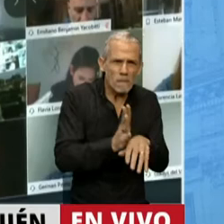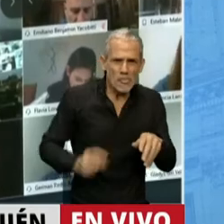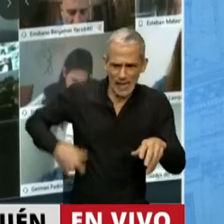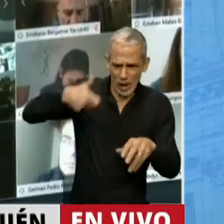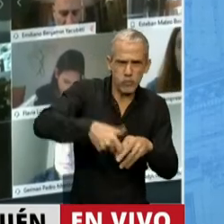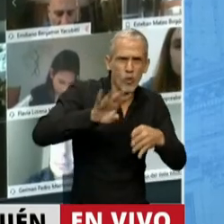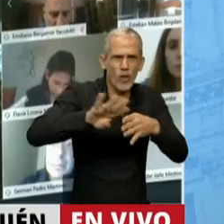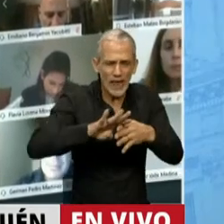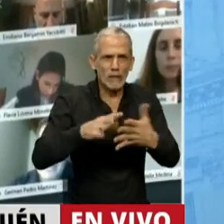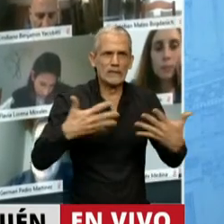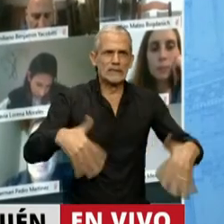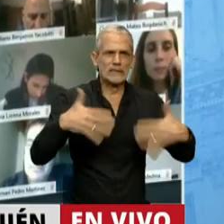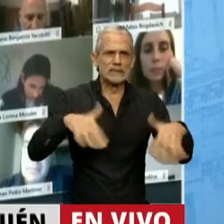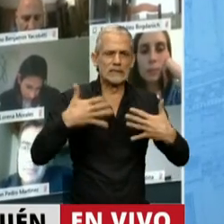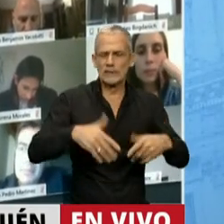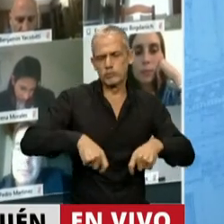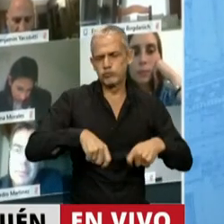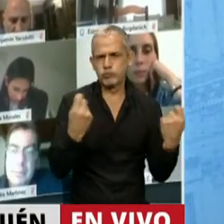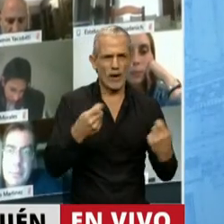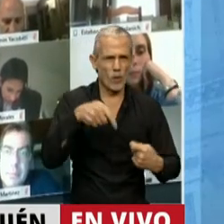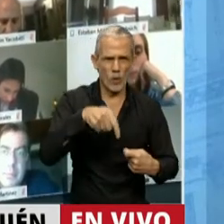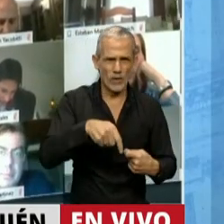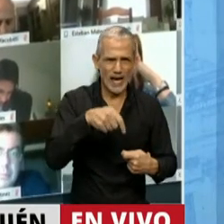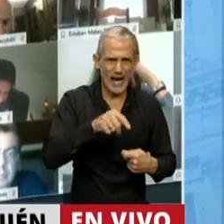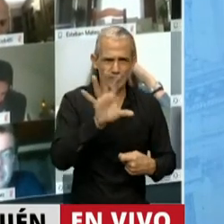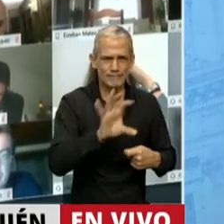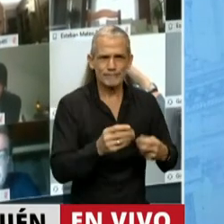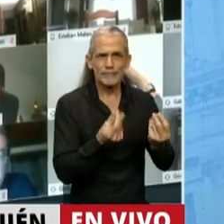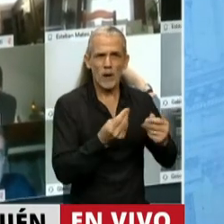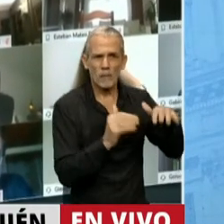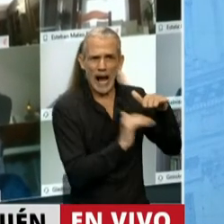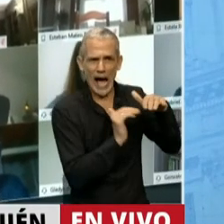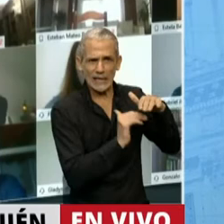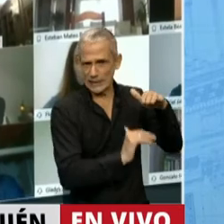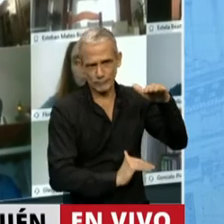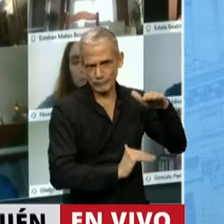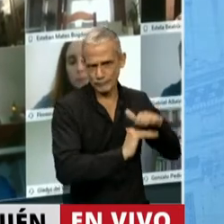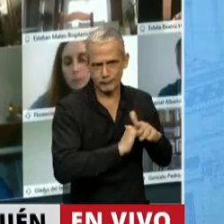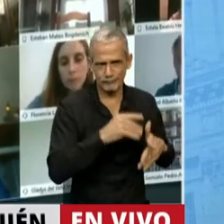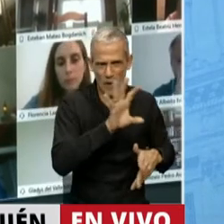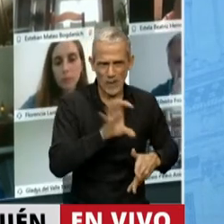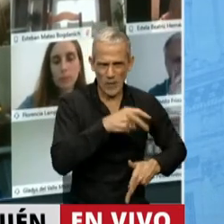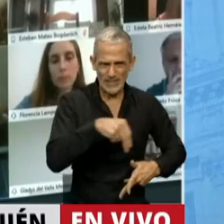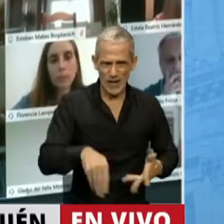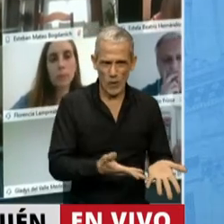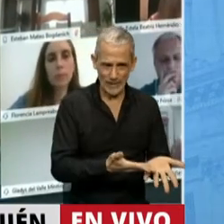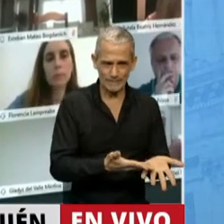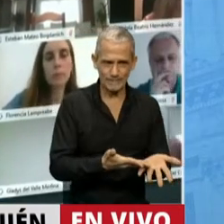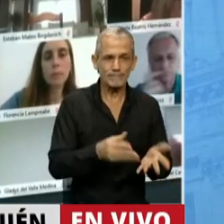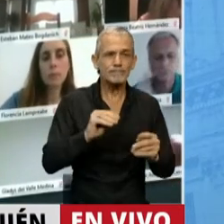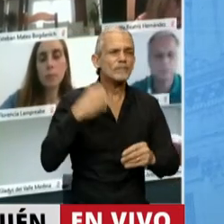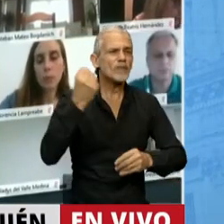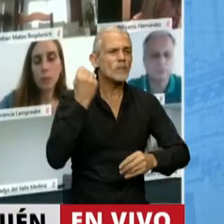pandemia, impactaron duramente sobre nuestras arcas provinciales. De allí también la importancia de que